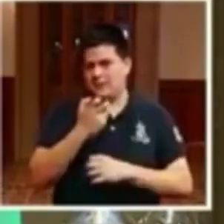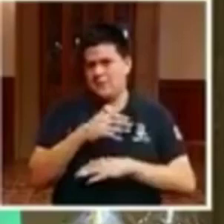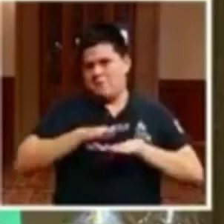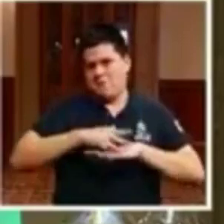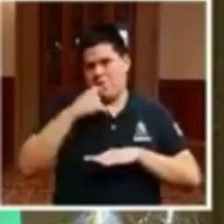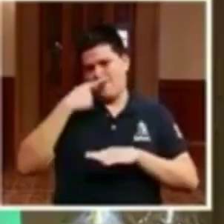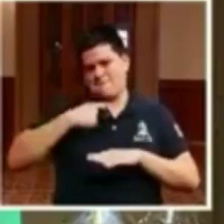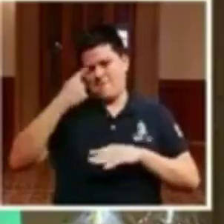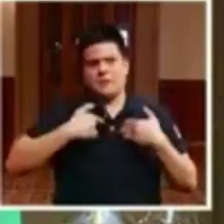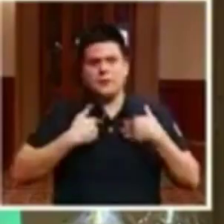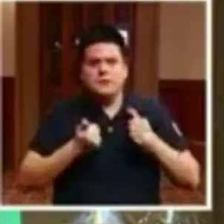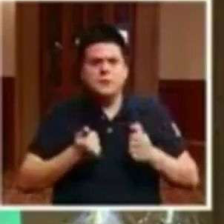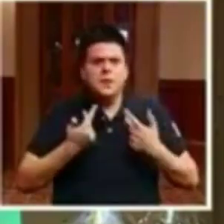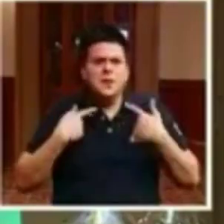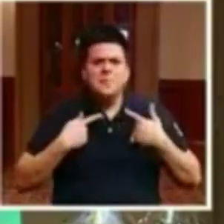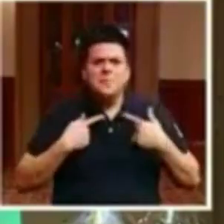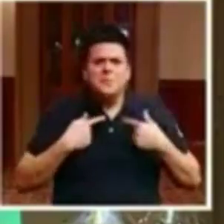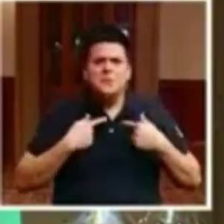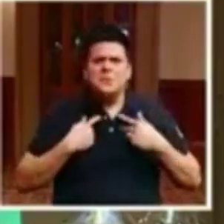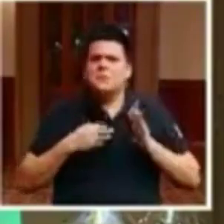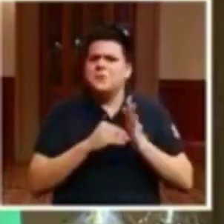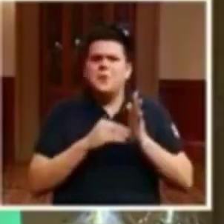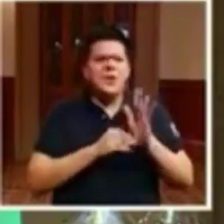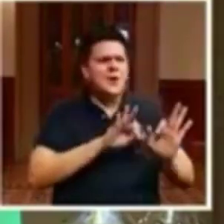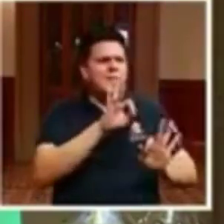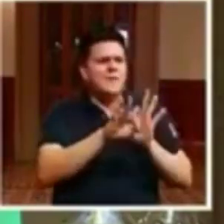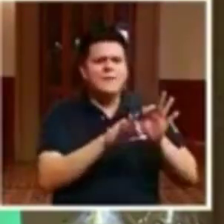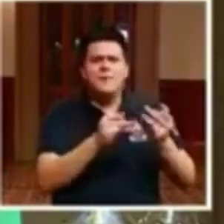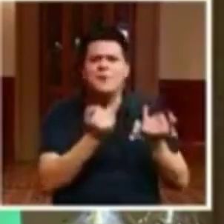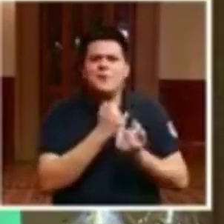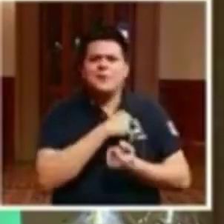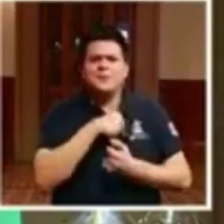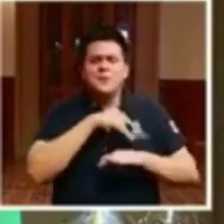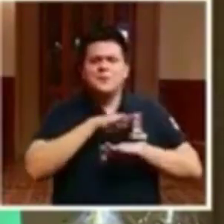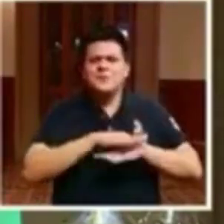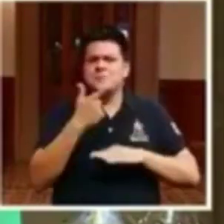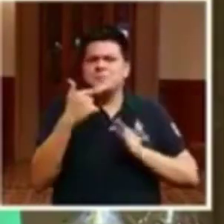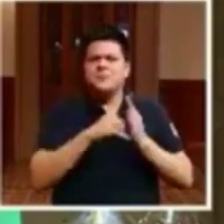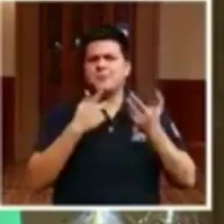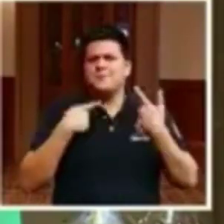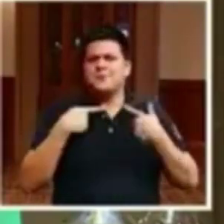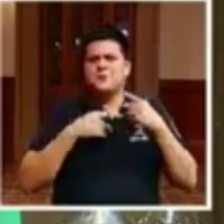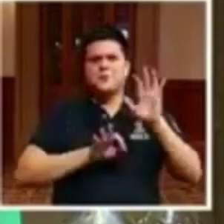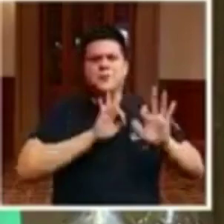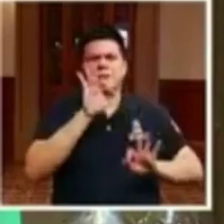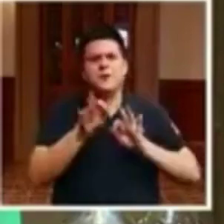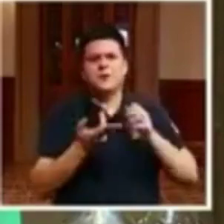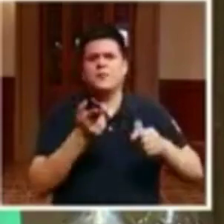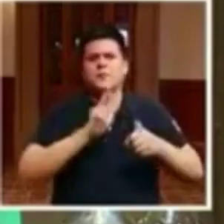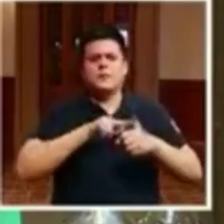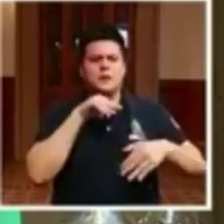mil 778 muertes por corona virus desde el inicio de la contingencia sanitaria